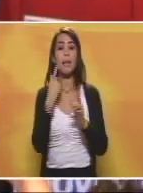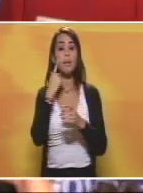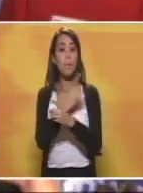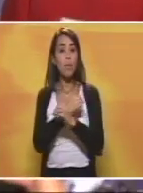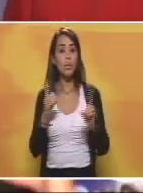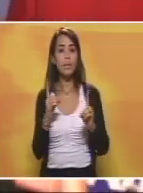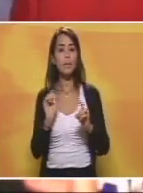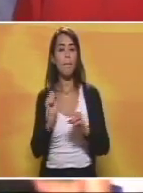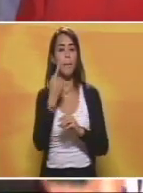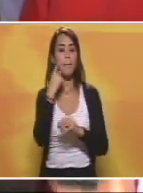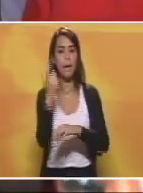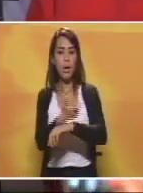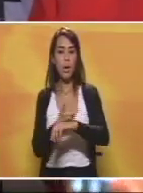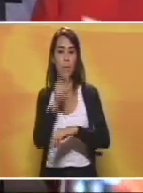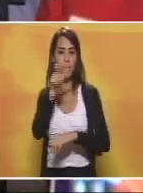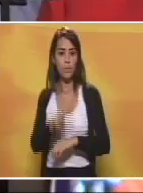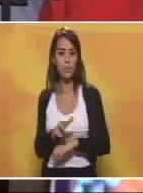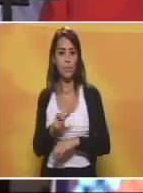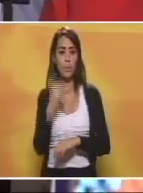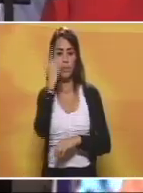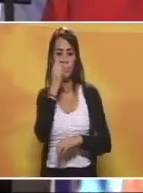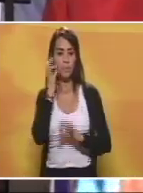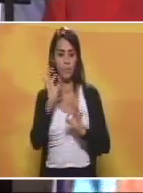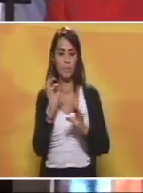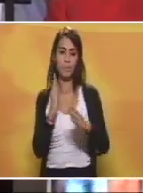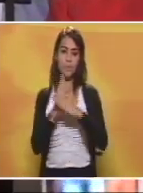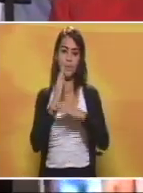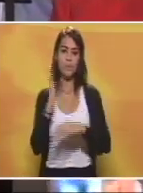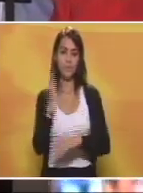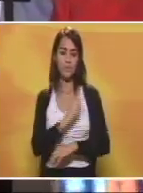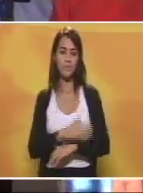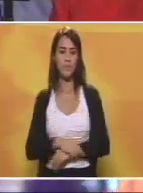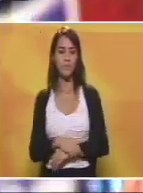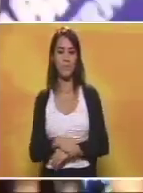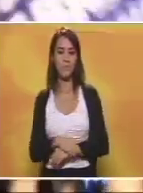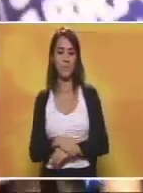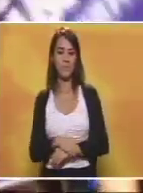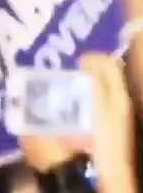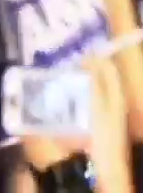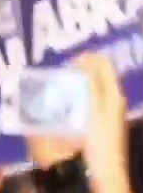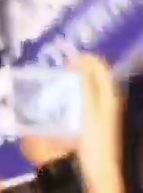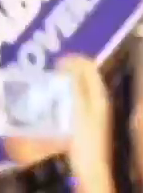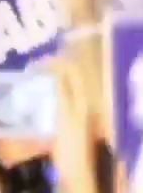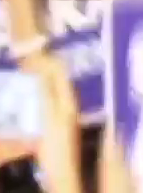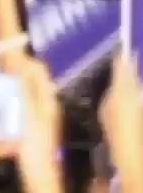convertirse en la primera gobernadora afroamericana los detalles se los contamos al regreso